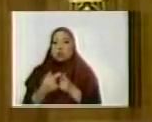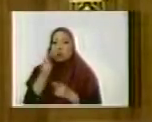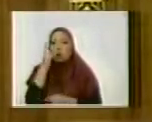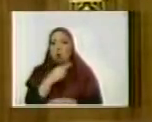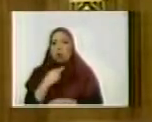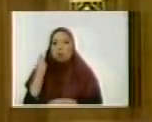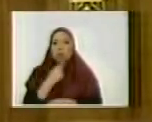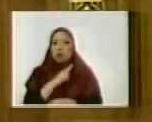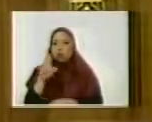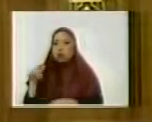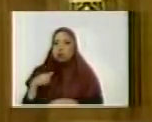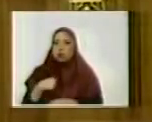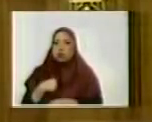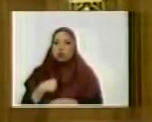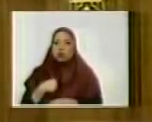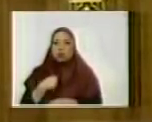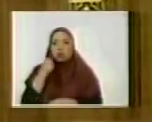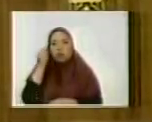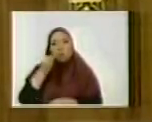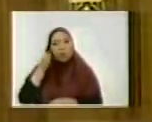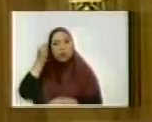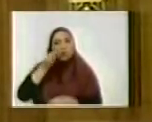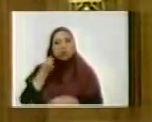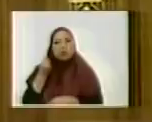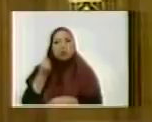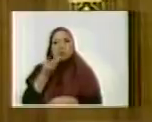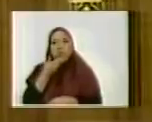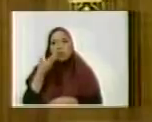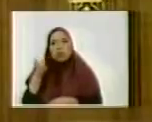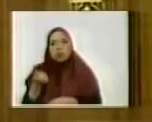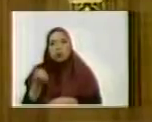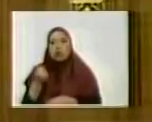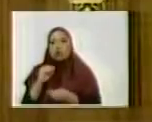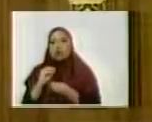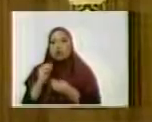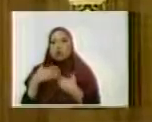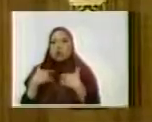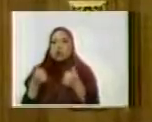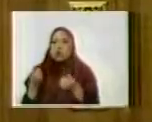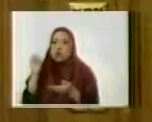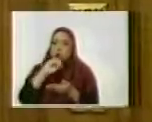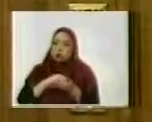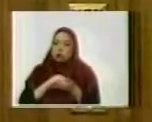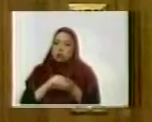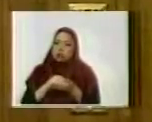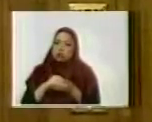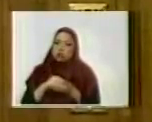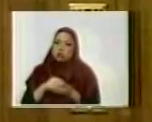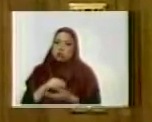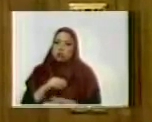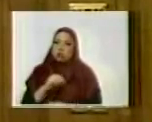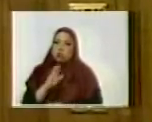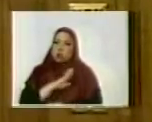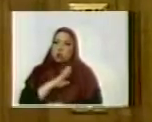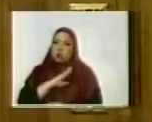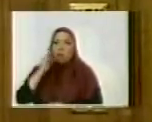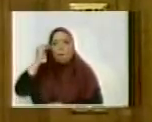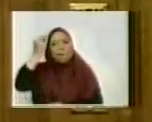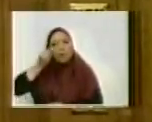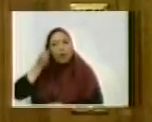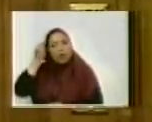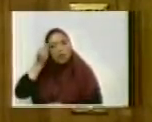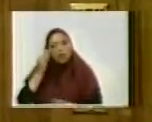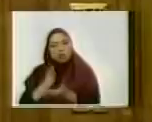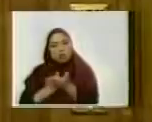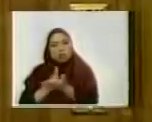preocupados y creíamos que se podía restablecer. Uno siempre piensa en